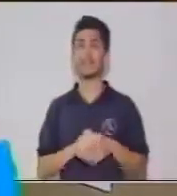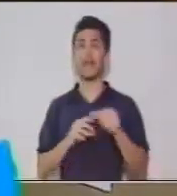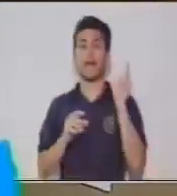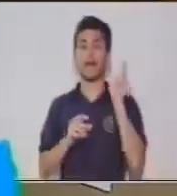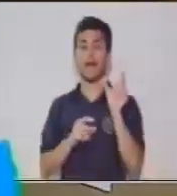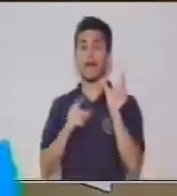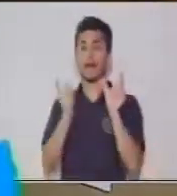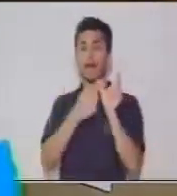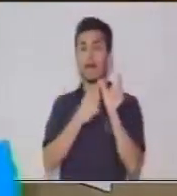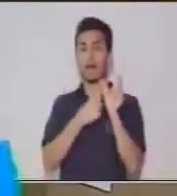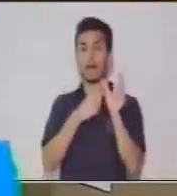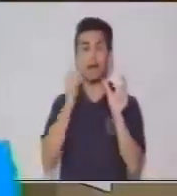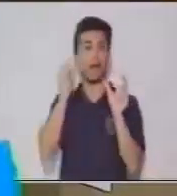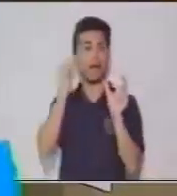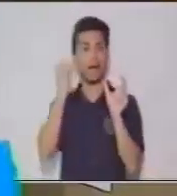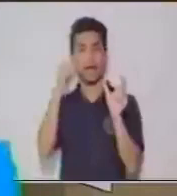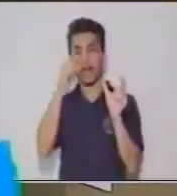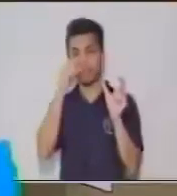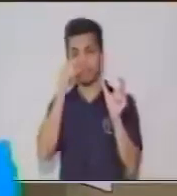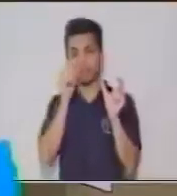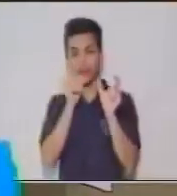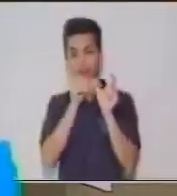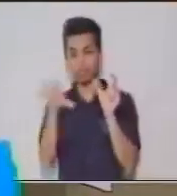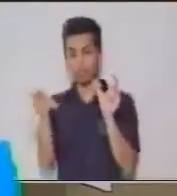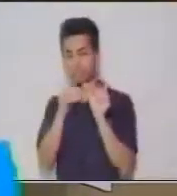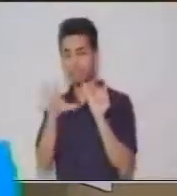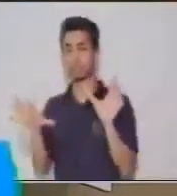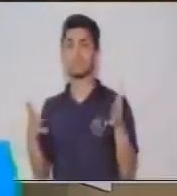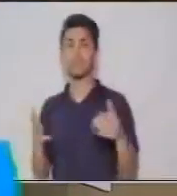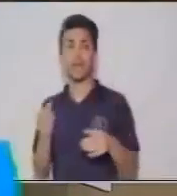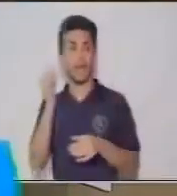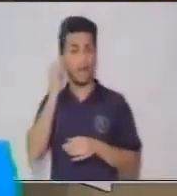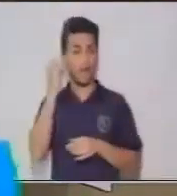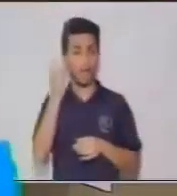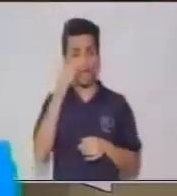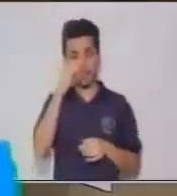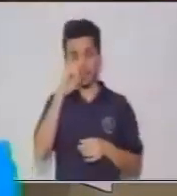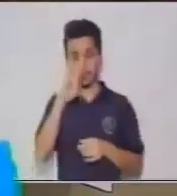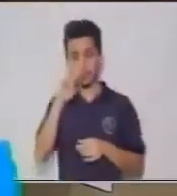Nuestra familia de palabras puede ser gatuno,